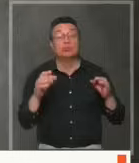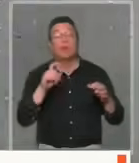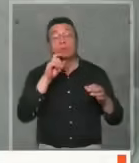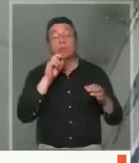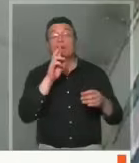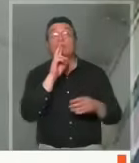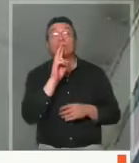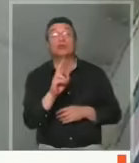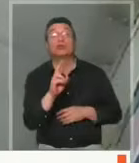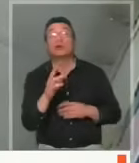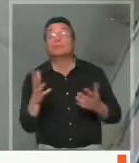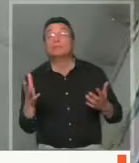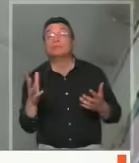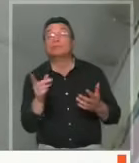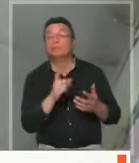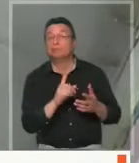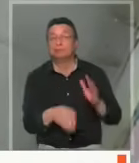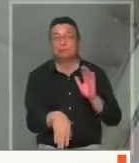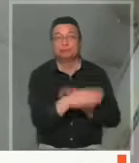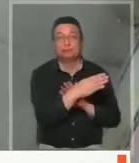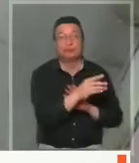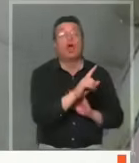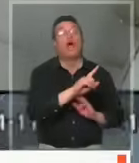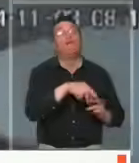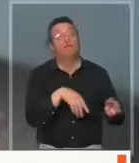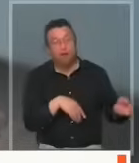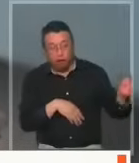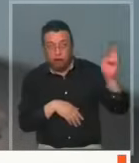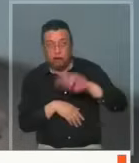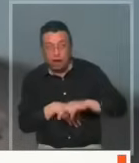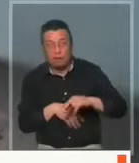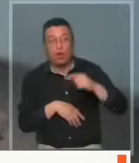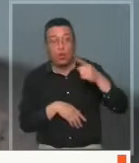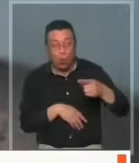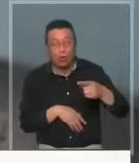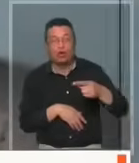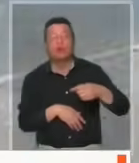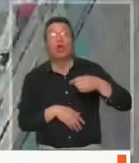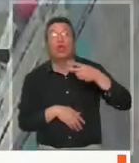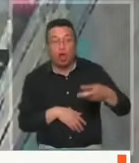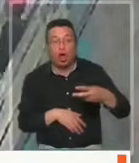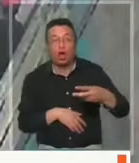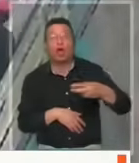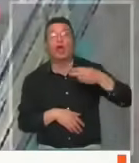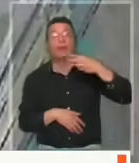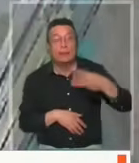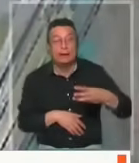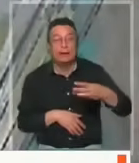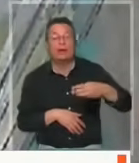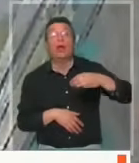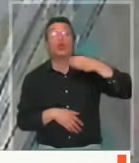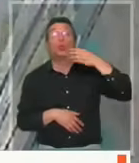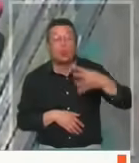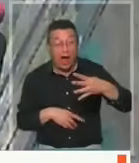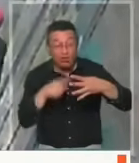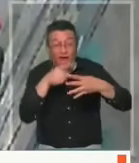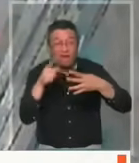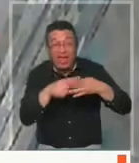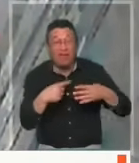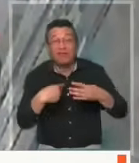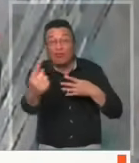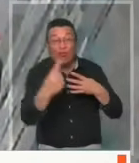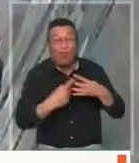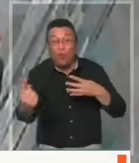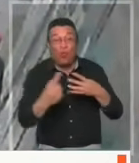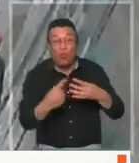es no. Los sujetos volvieron no solo una, ni dos, tampoco tres veces. 4 veces regresaron durante